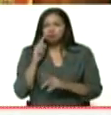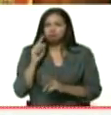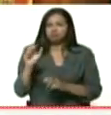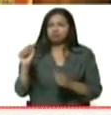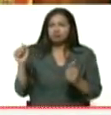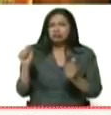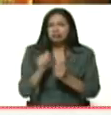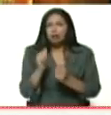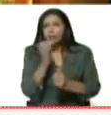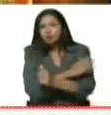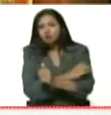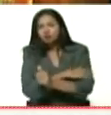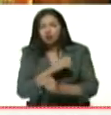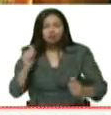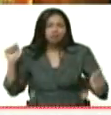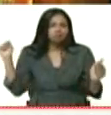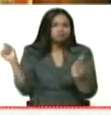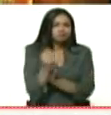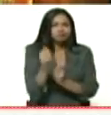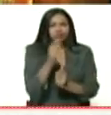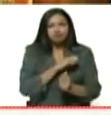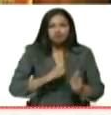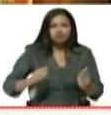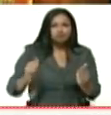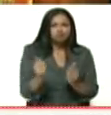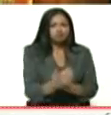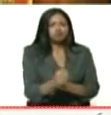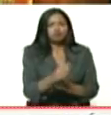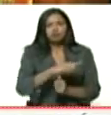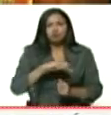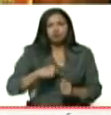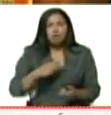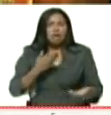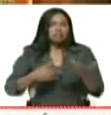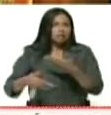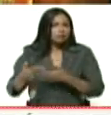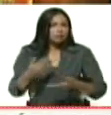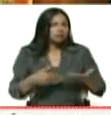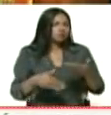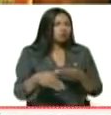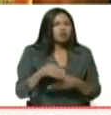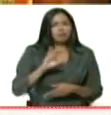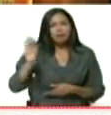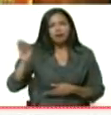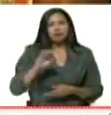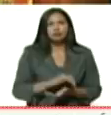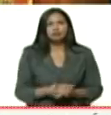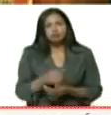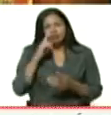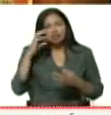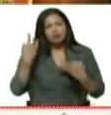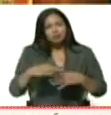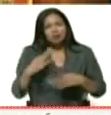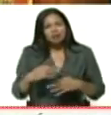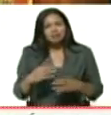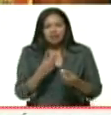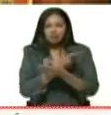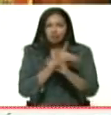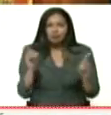tenemos. Necesitamos una nueva Asamblea Nacional al servicio del país, verdaderamente